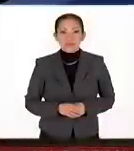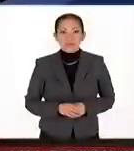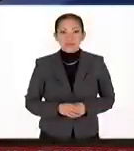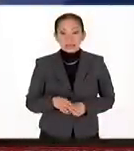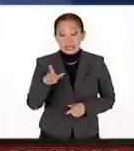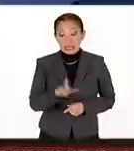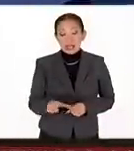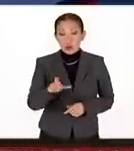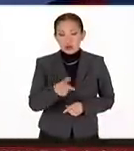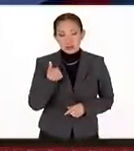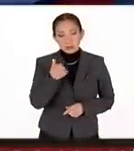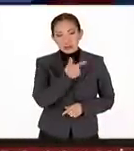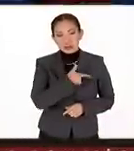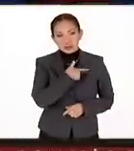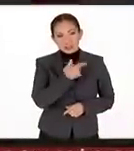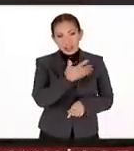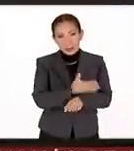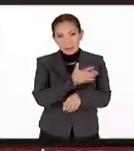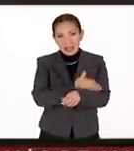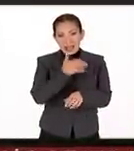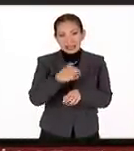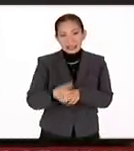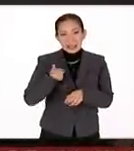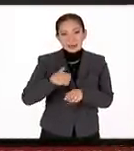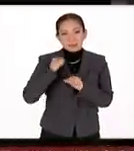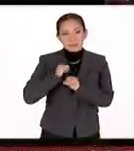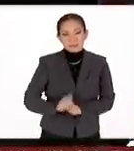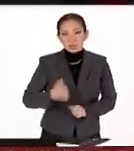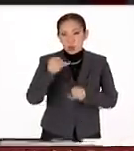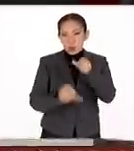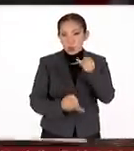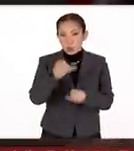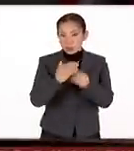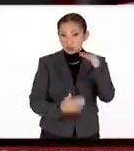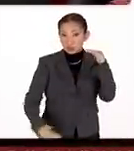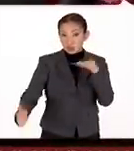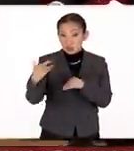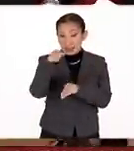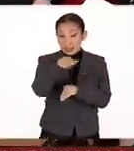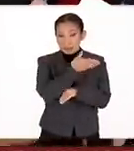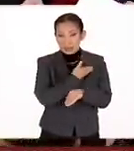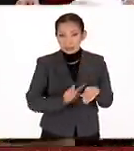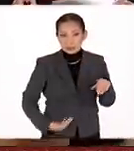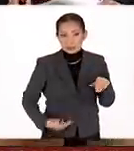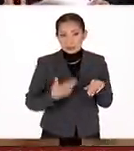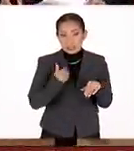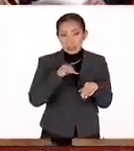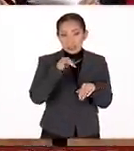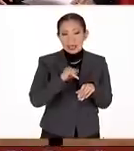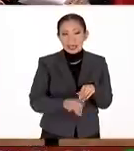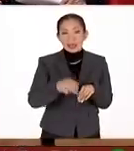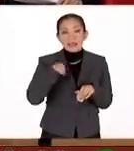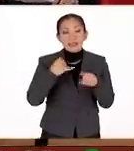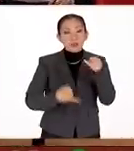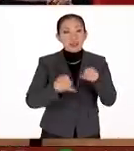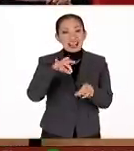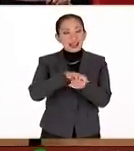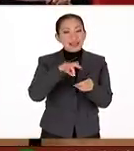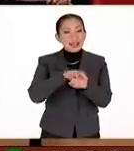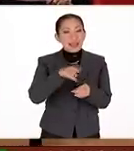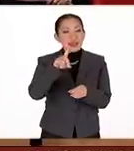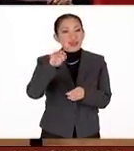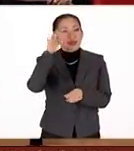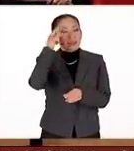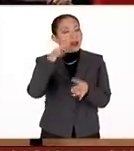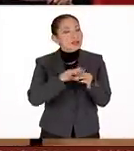este lunes nos da mucho gusto que esté aquí en el estudio del magistrado Armando Hernández El ex presidente del tribunal electoral del Distrito Federal